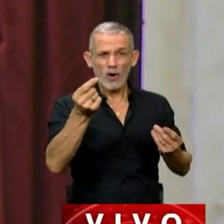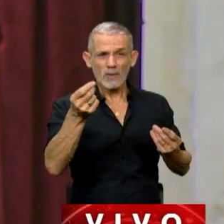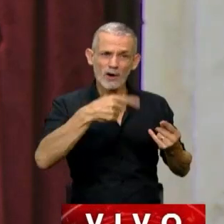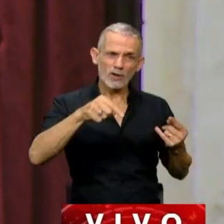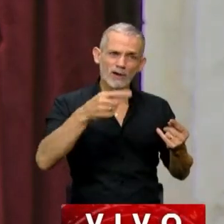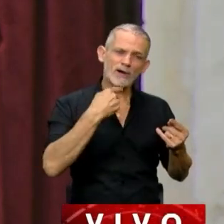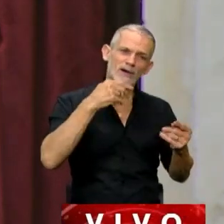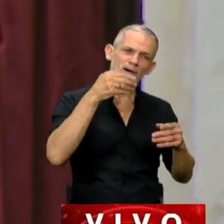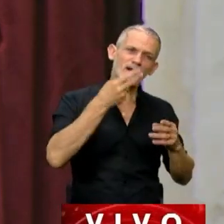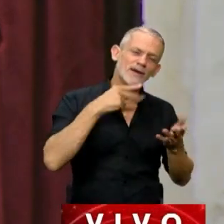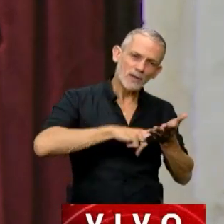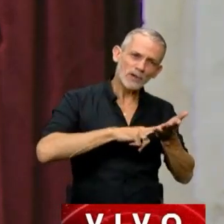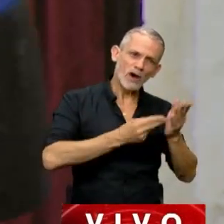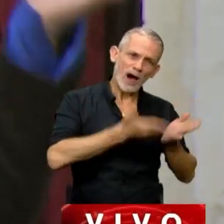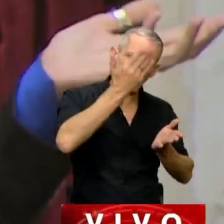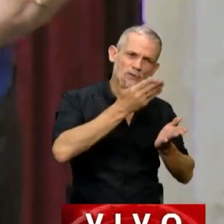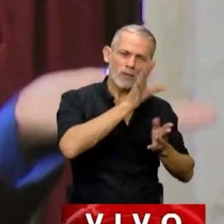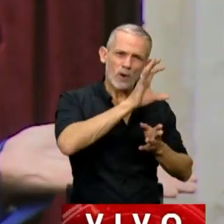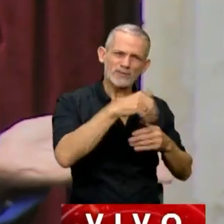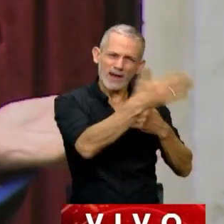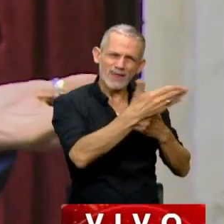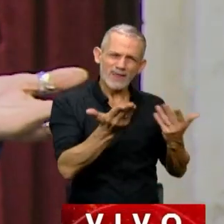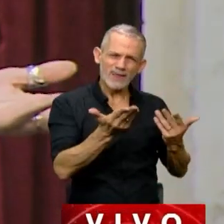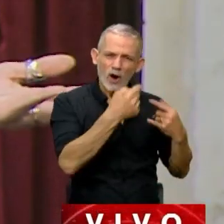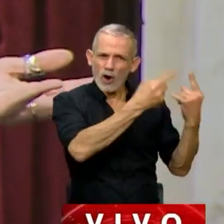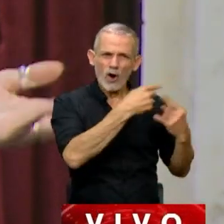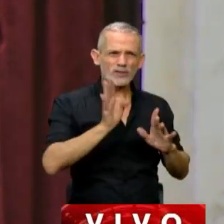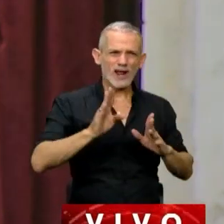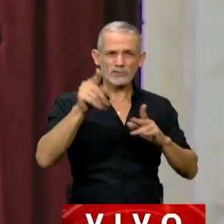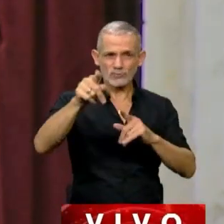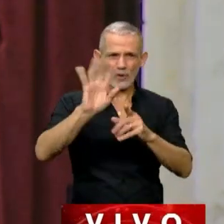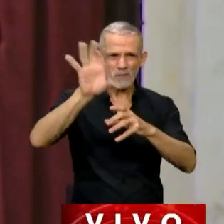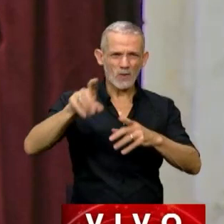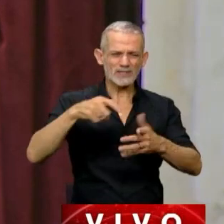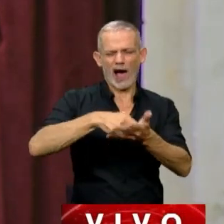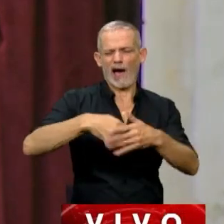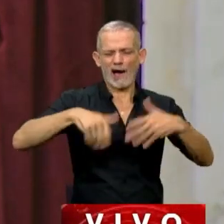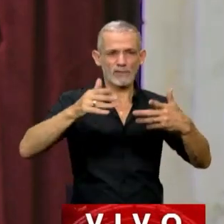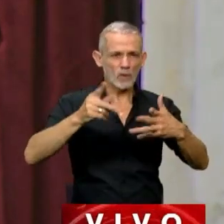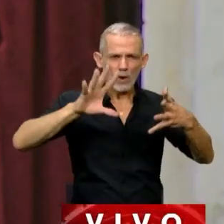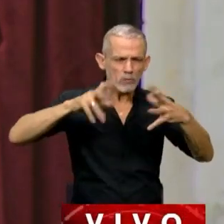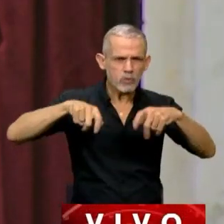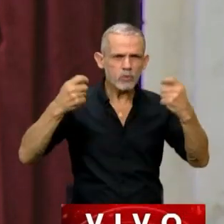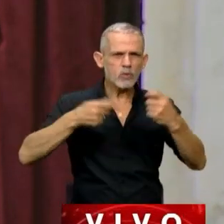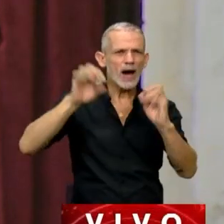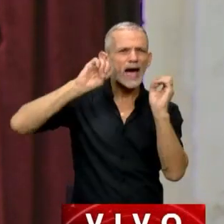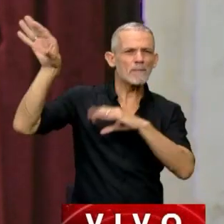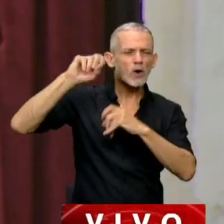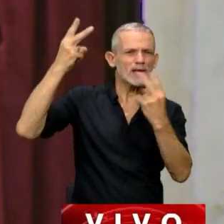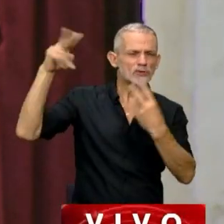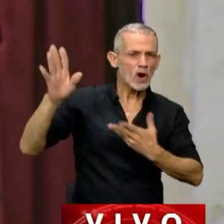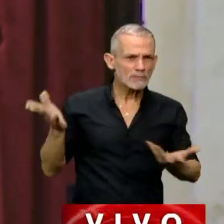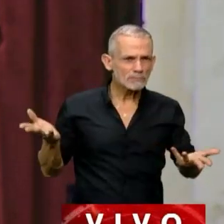que le vienen con ingresos brutos incrementados de provincias distintas. Ingresos brutos perjudica las exportaciones